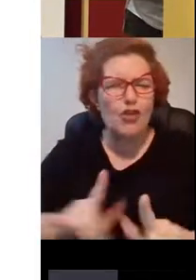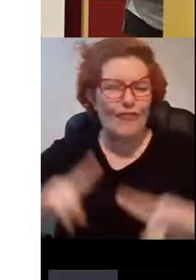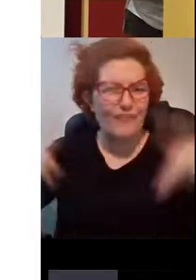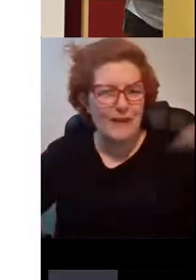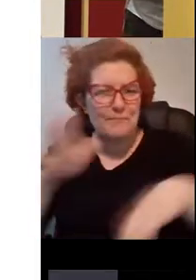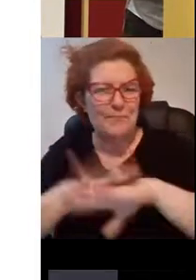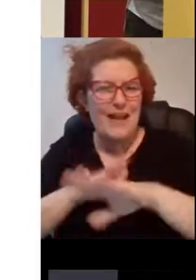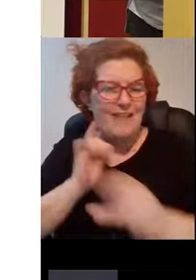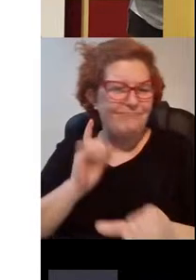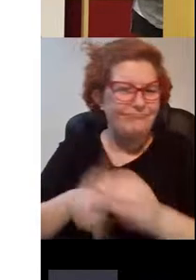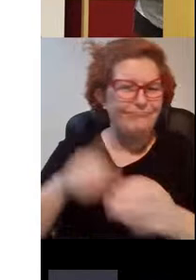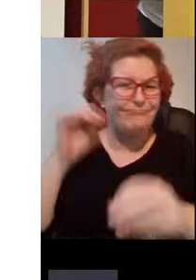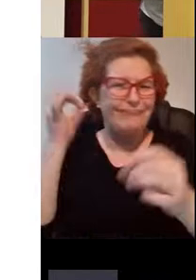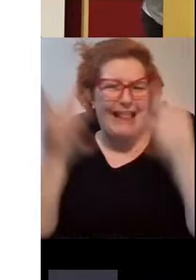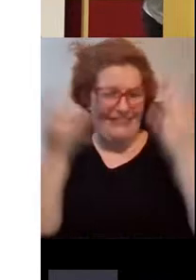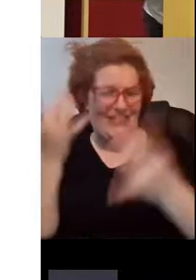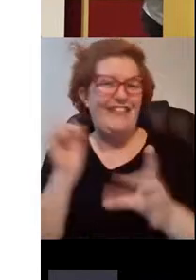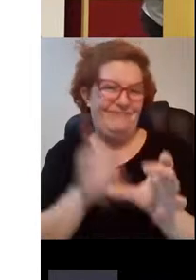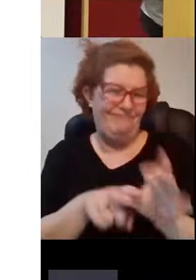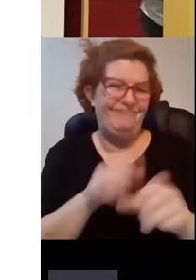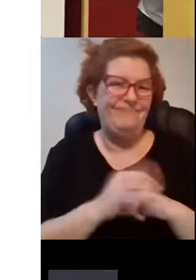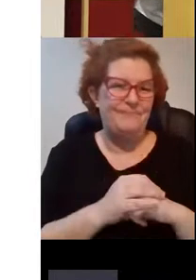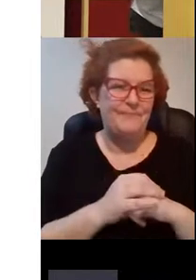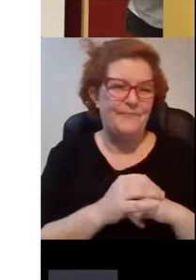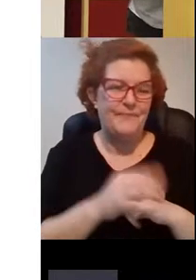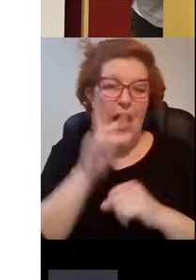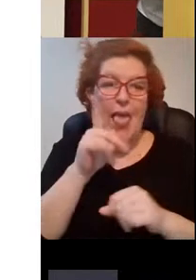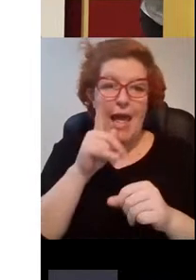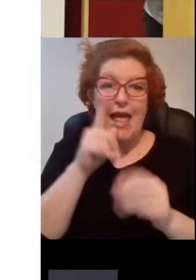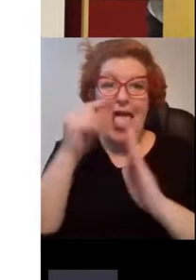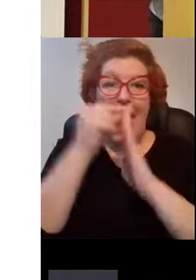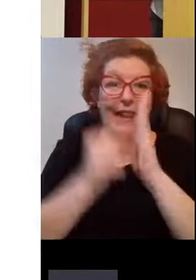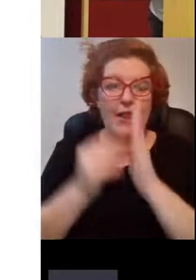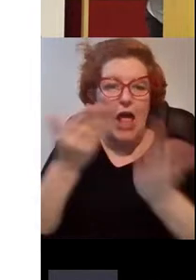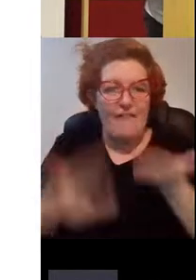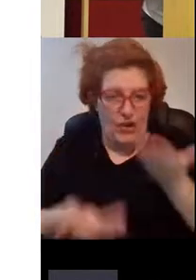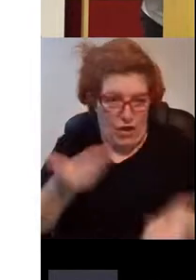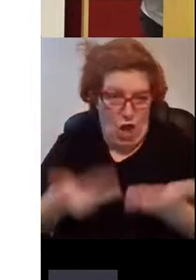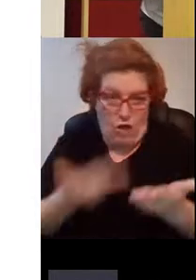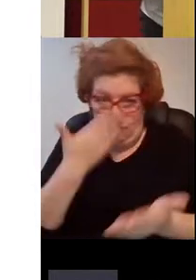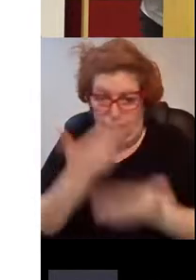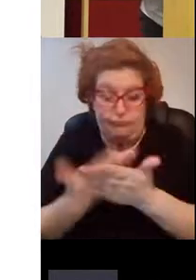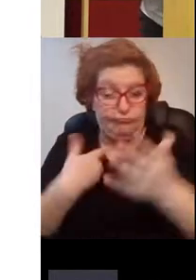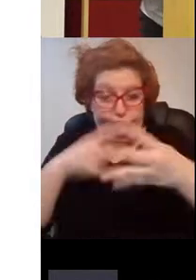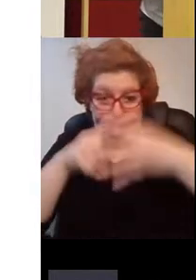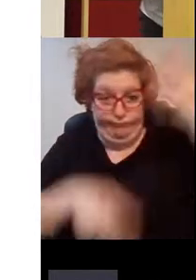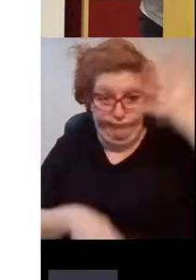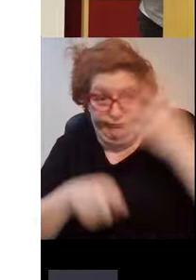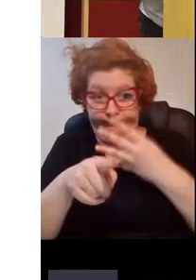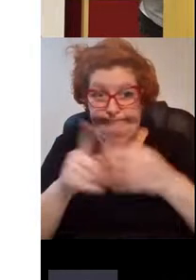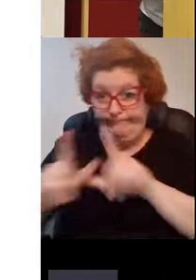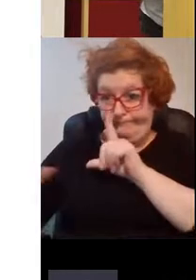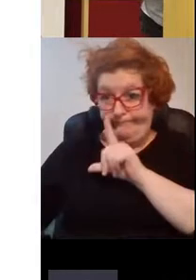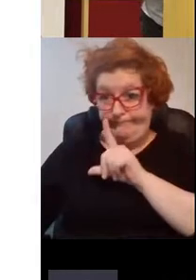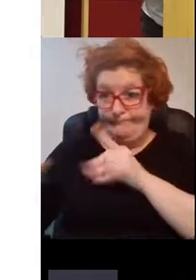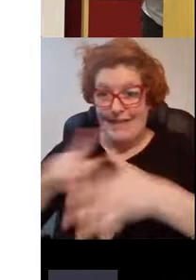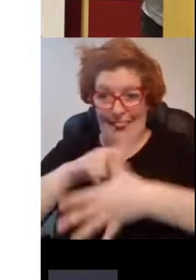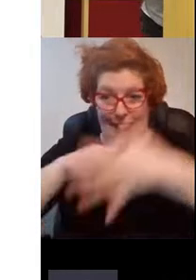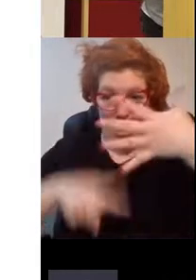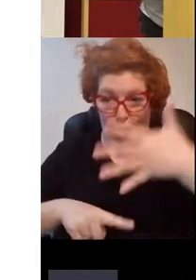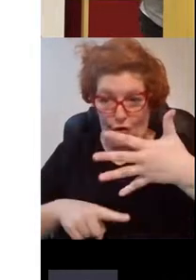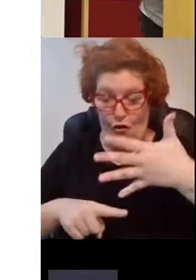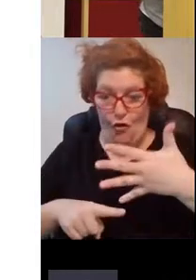las actividades que planteamos. Ahora, los criterios de evaluación en realidad son esos. Son 5 criterios